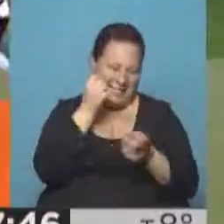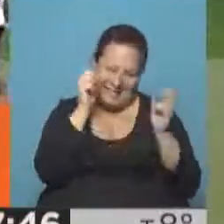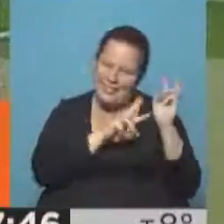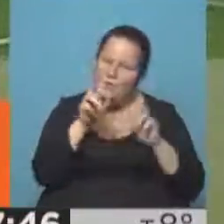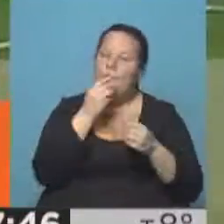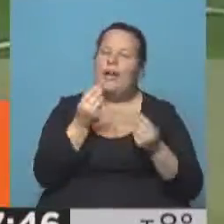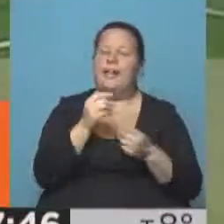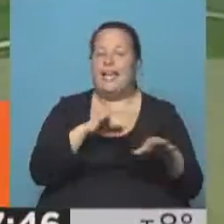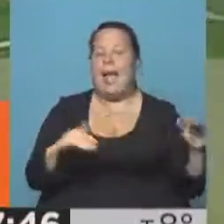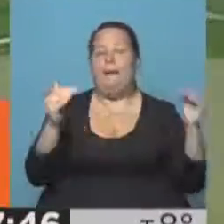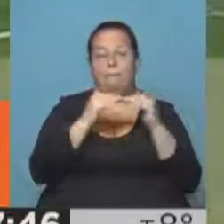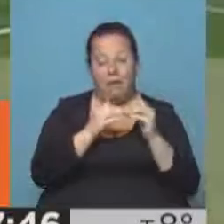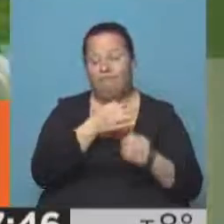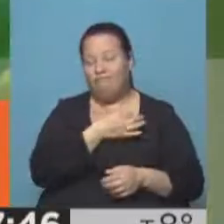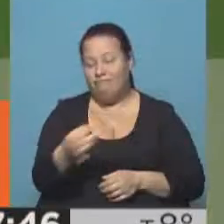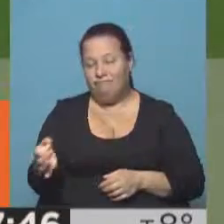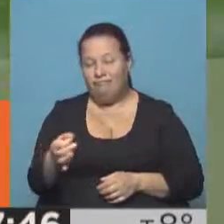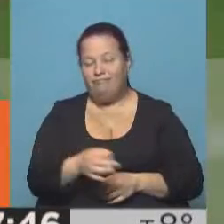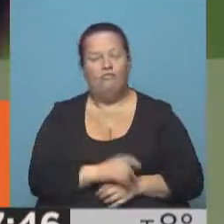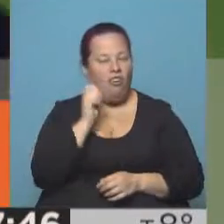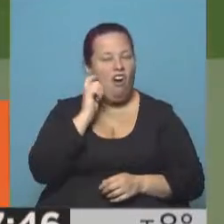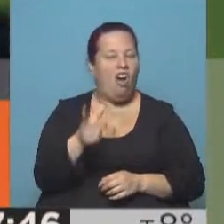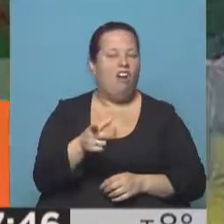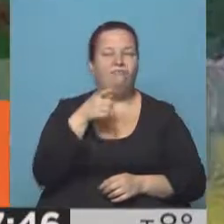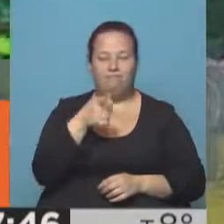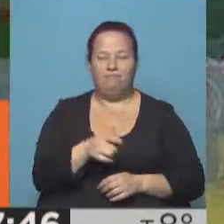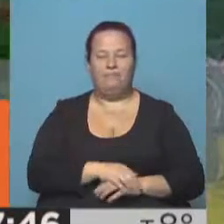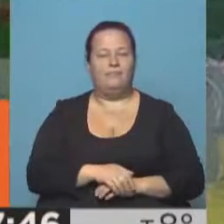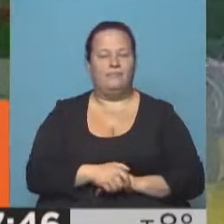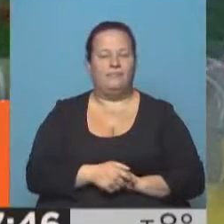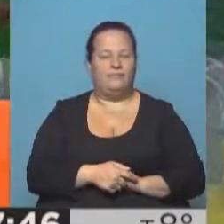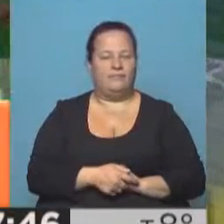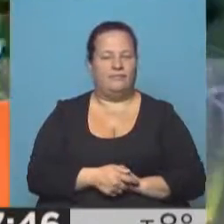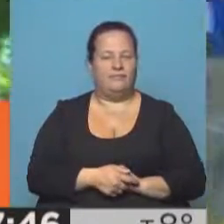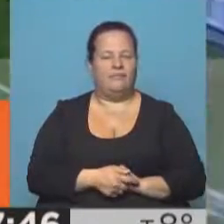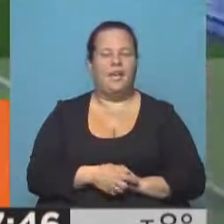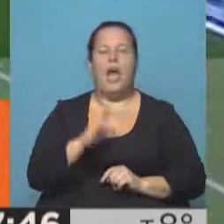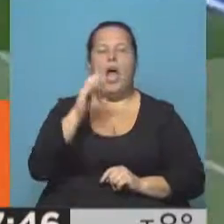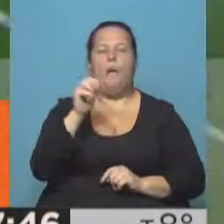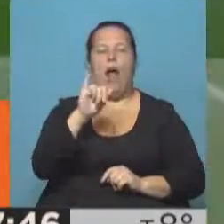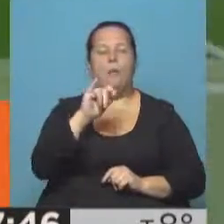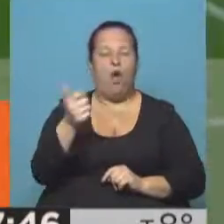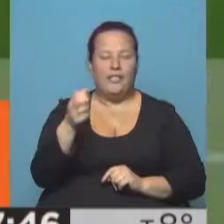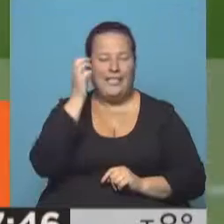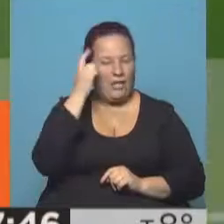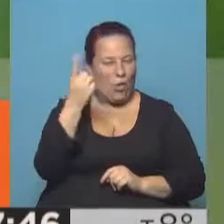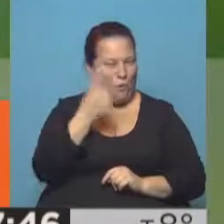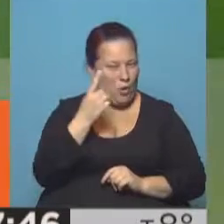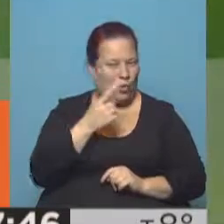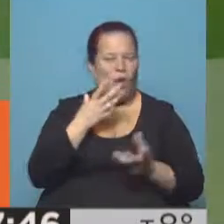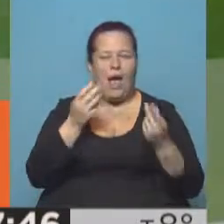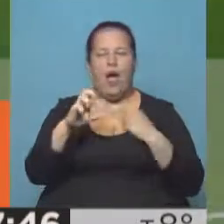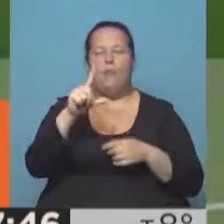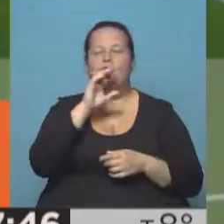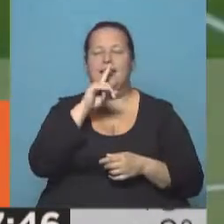busca de lo que podía ser la igualdad. Y de hecho, lo iba a conseguir de esta manera. Barbosa a los 31 minutos, la asistencia de Pochettino